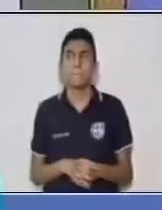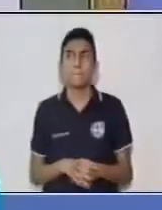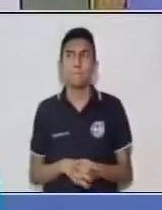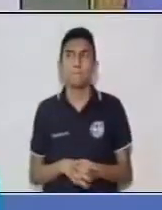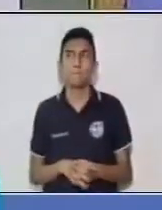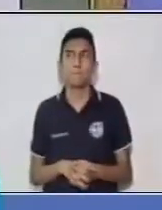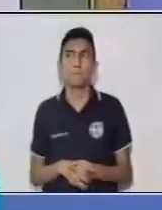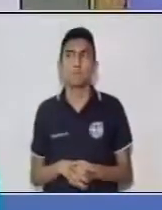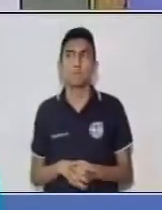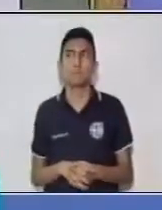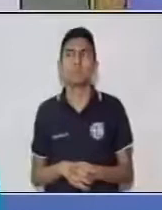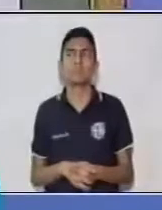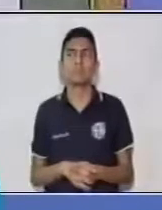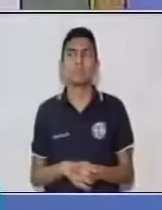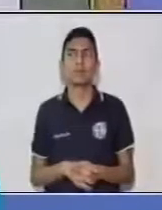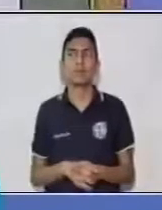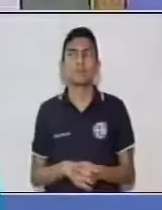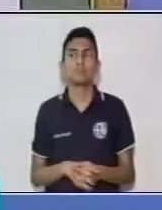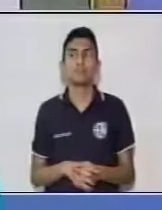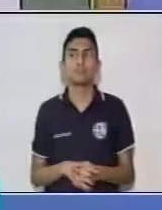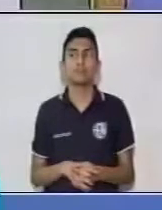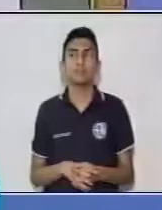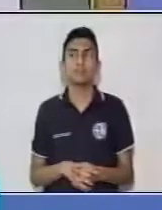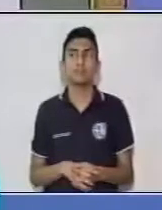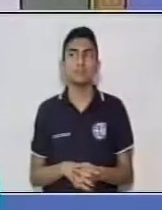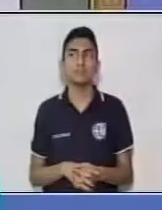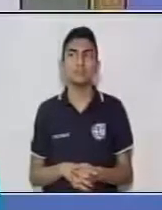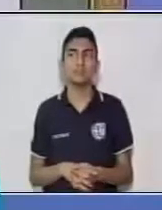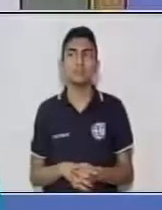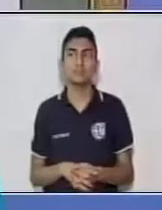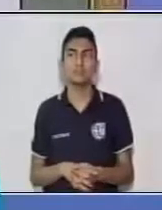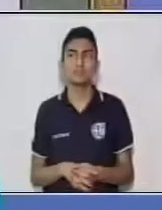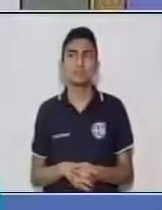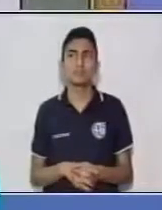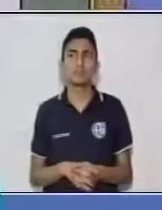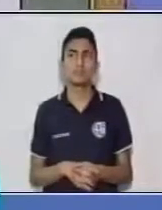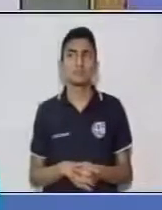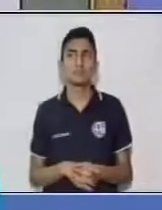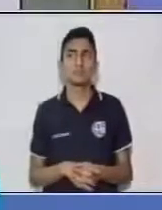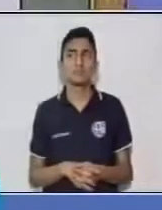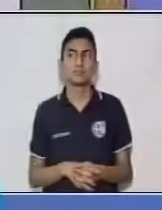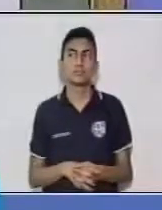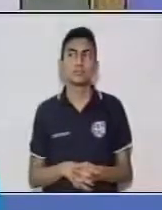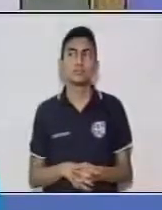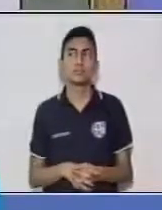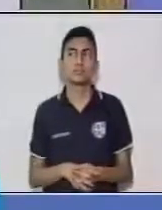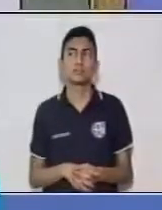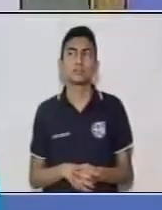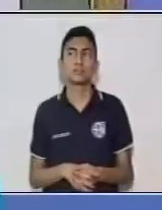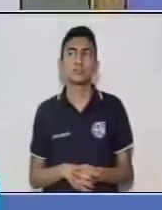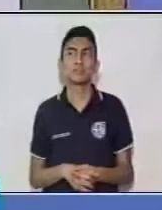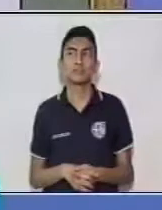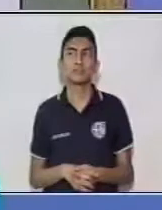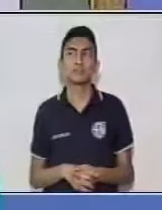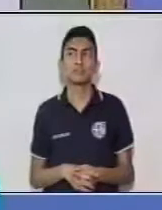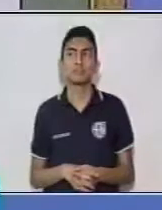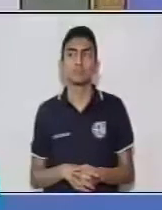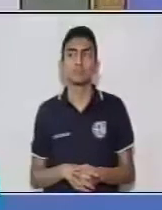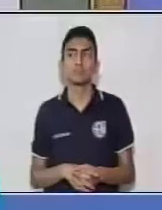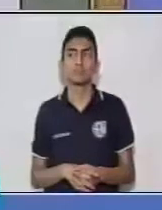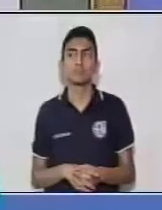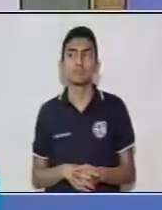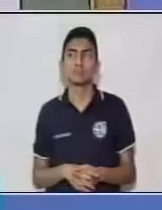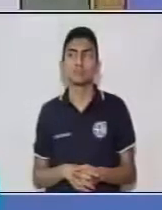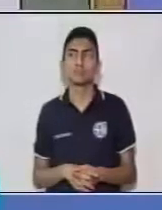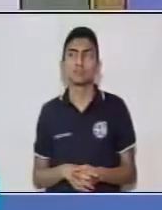aquí, ¿verdad? Voy a hacer una marca aquí donde lo tenemos y lo vamos a girar 90 grados. Aquí lo